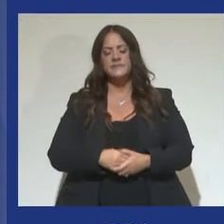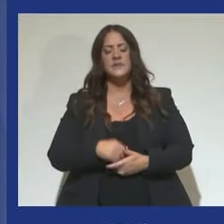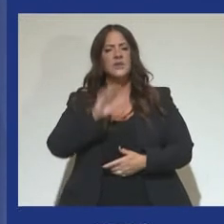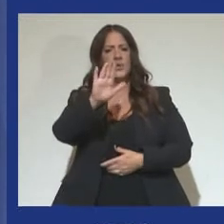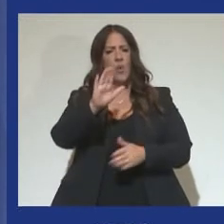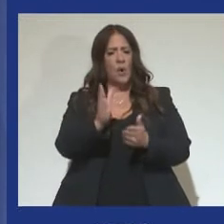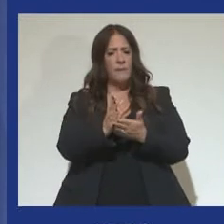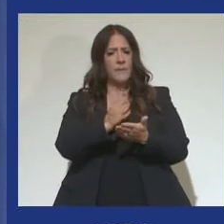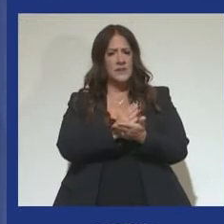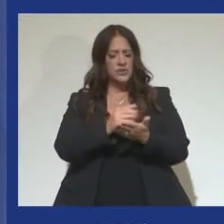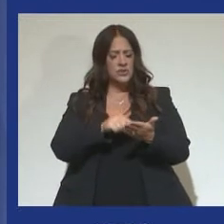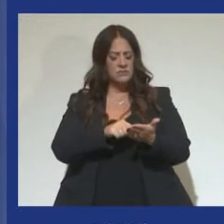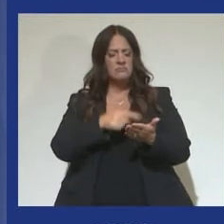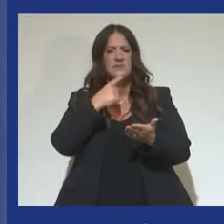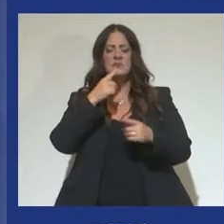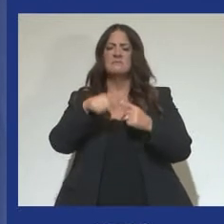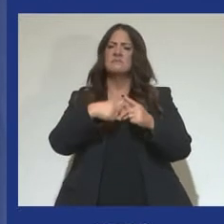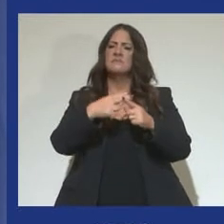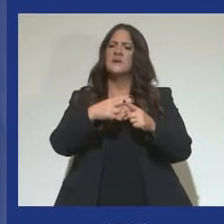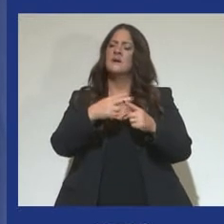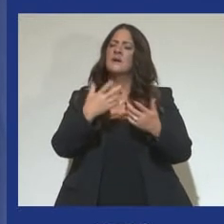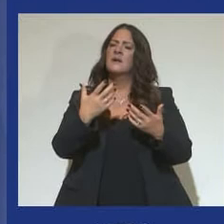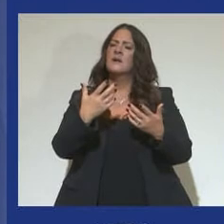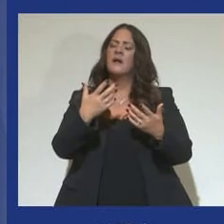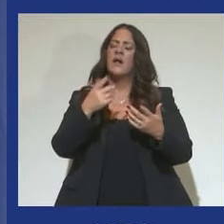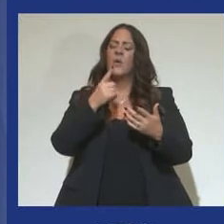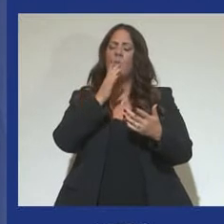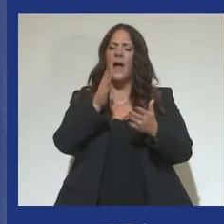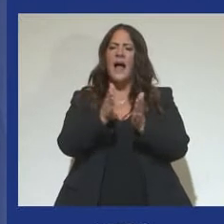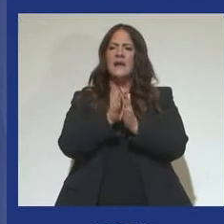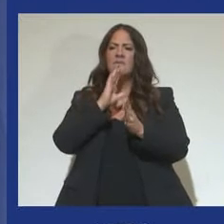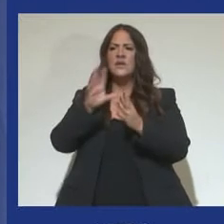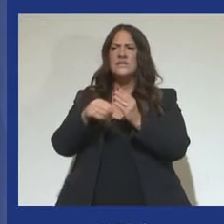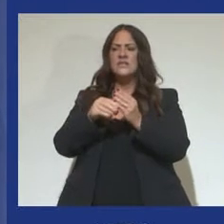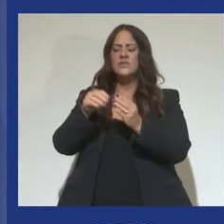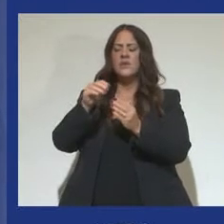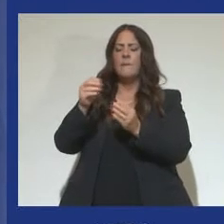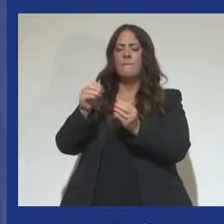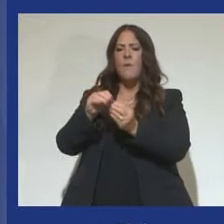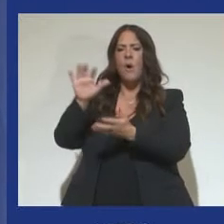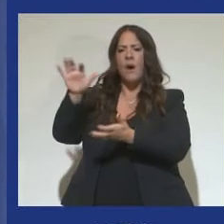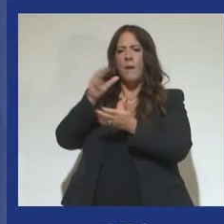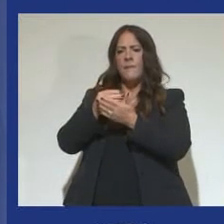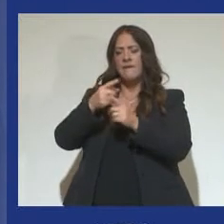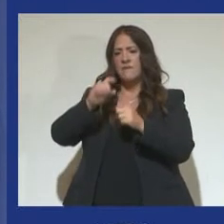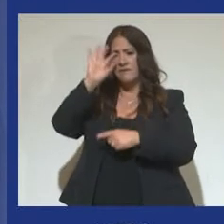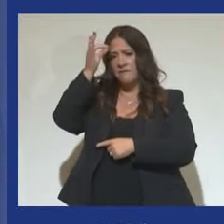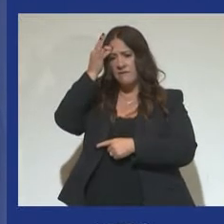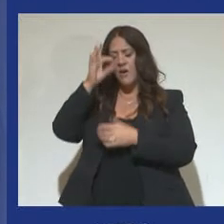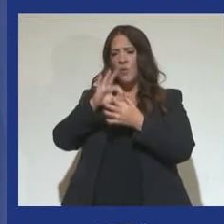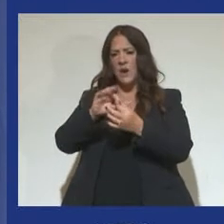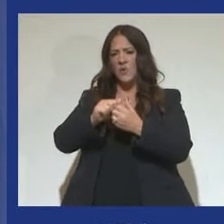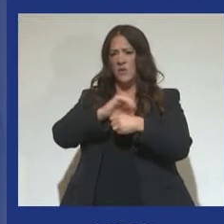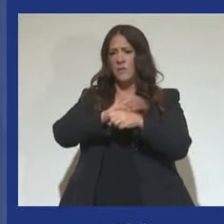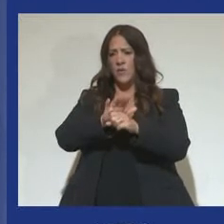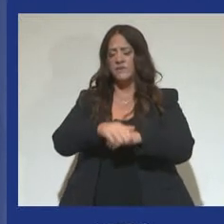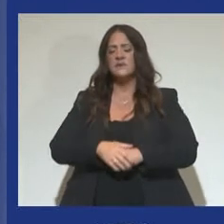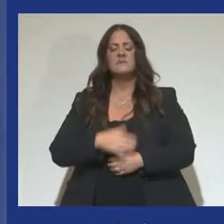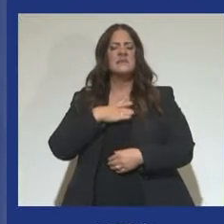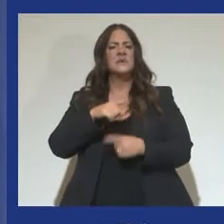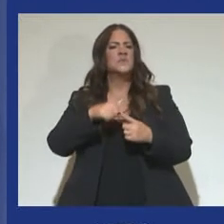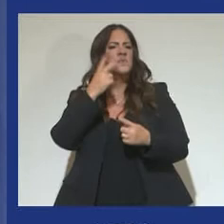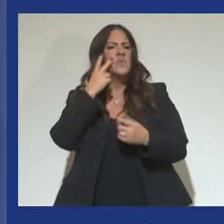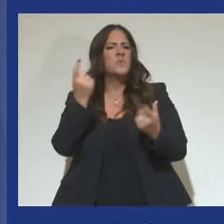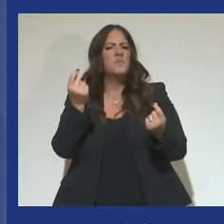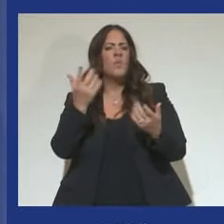pregunta su presupuesto menciona la necesidad de ayuda federal adicional para la